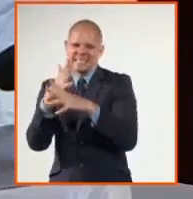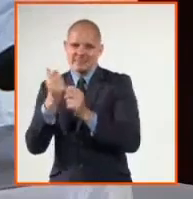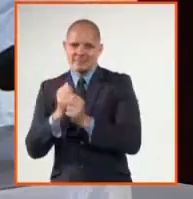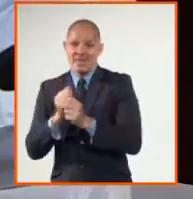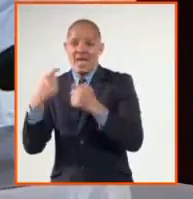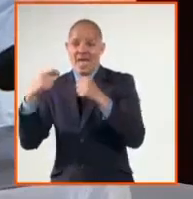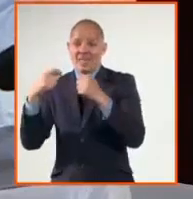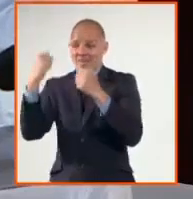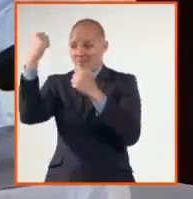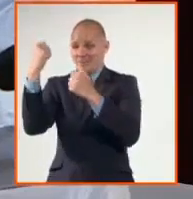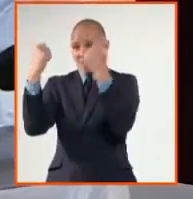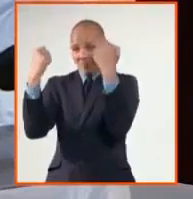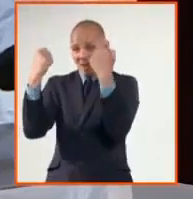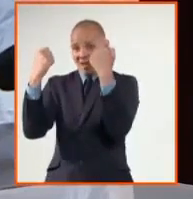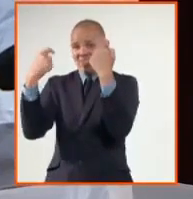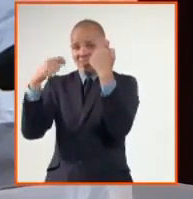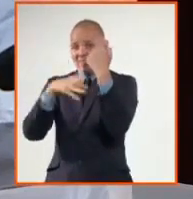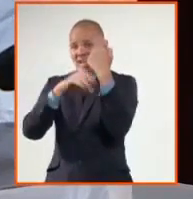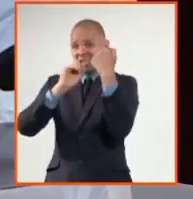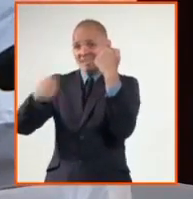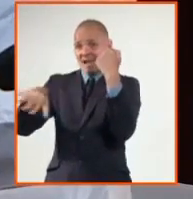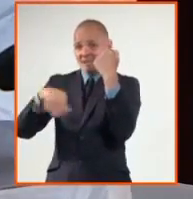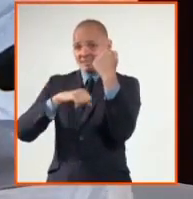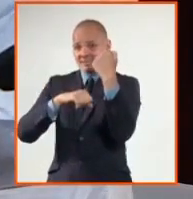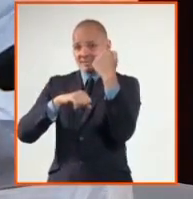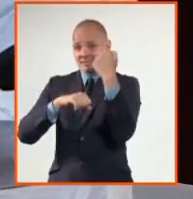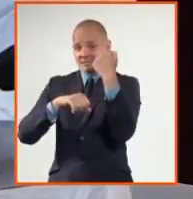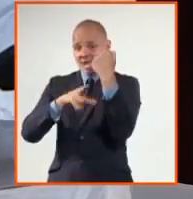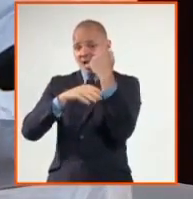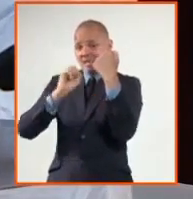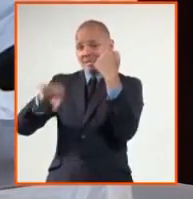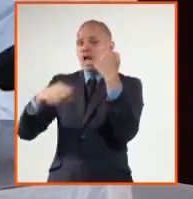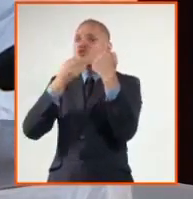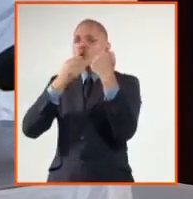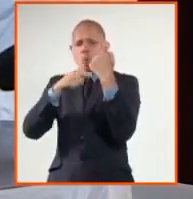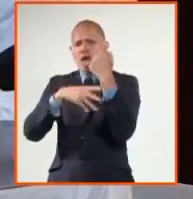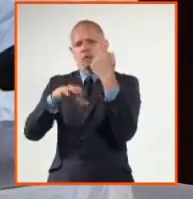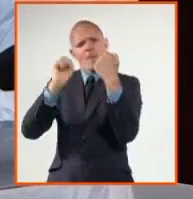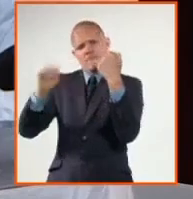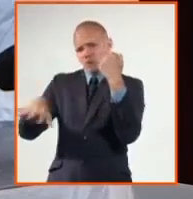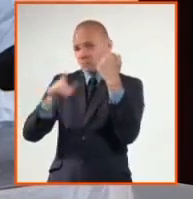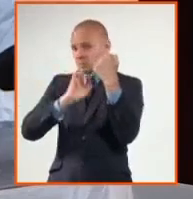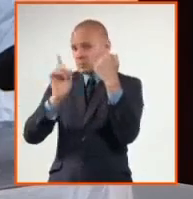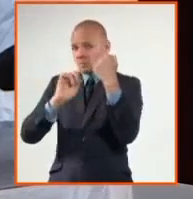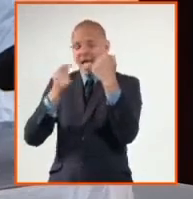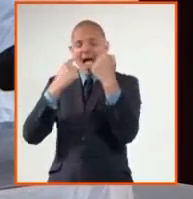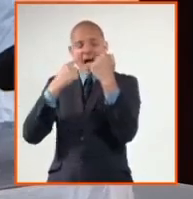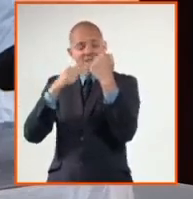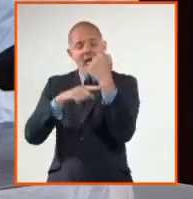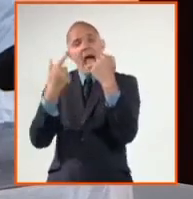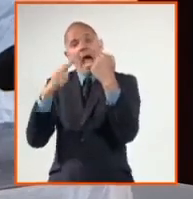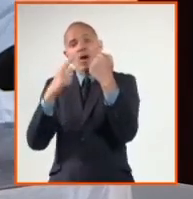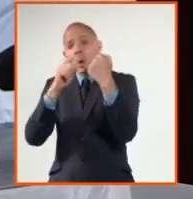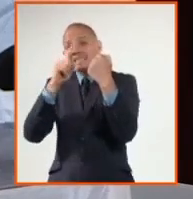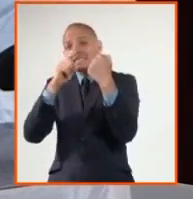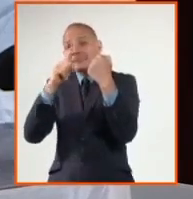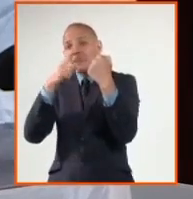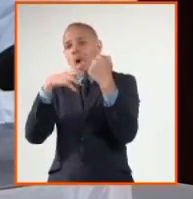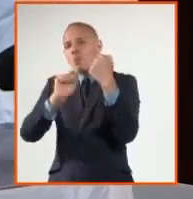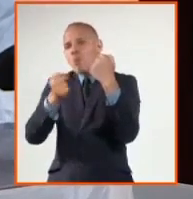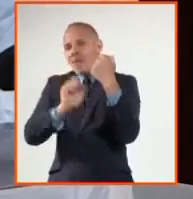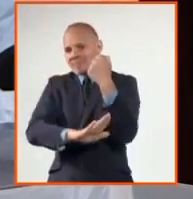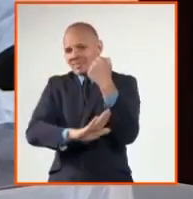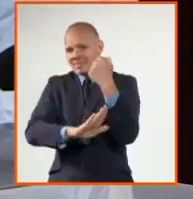porque de lo contrario perderíamos esas piezas pero al mismo tiempo hay que hacer un estudio de vida residual porque no tiene mucho sentido